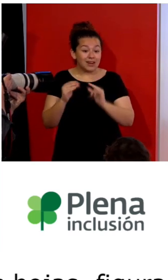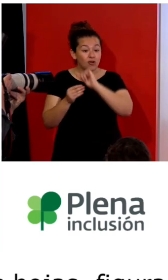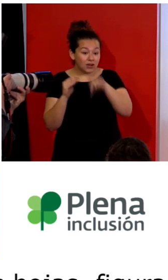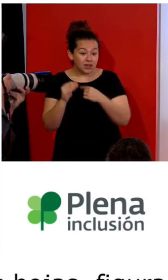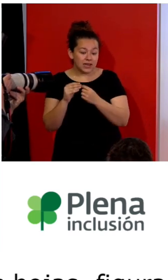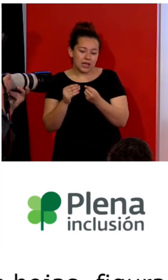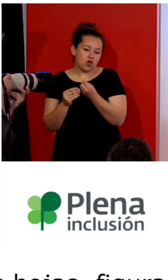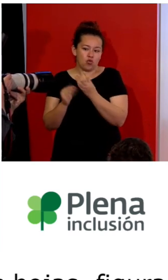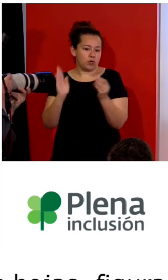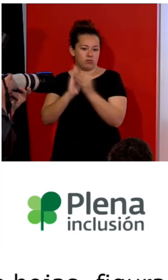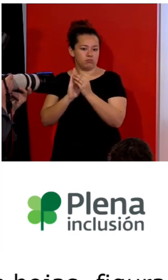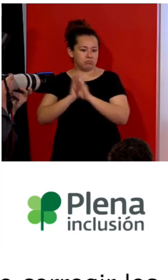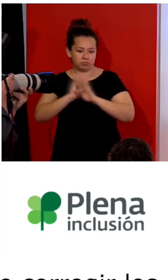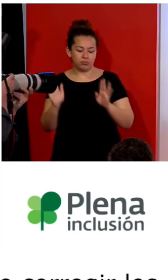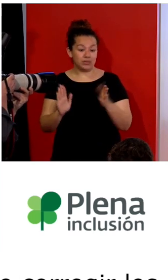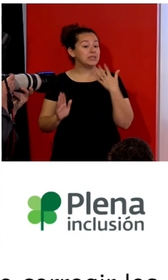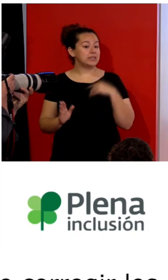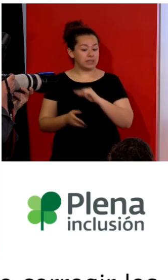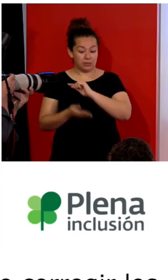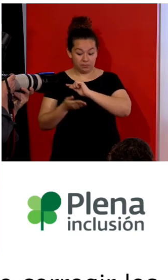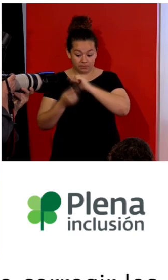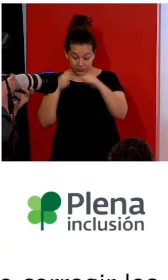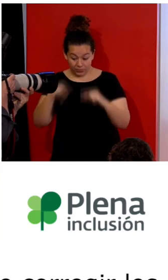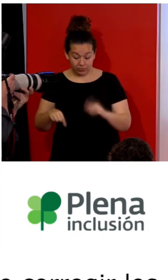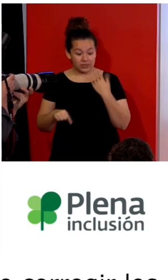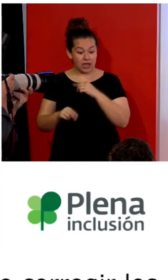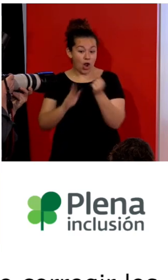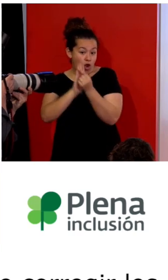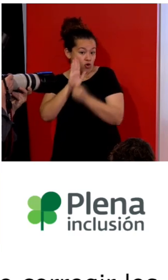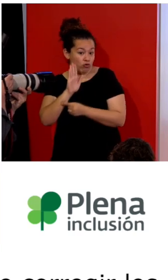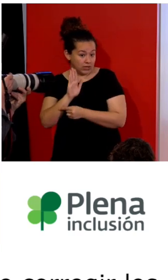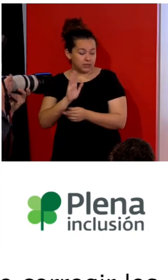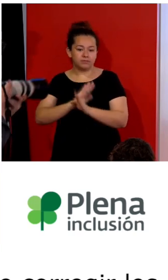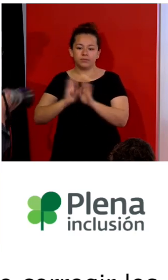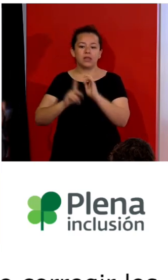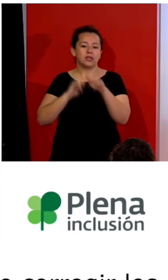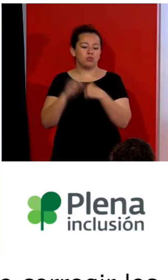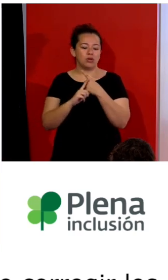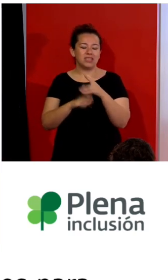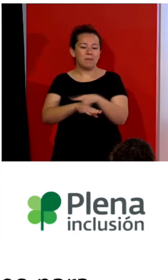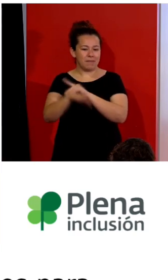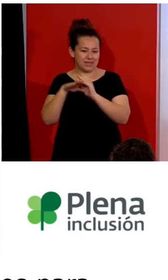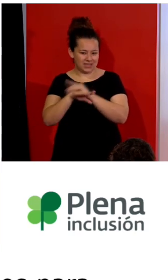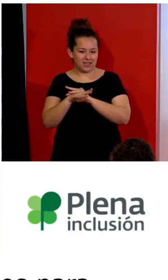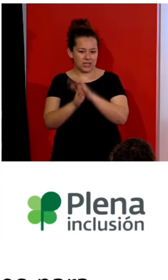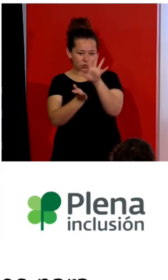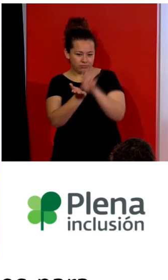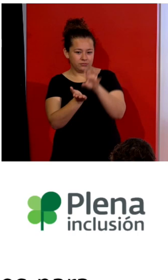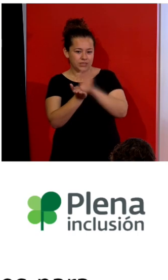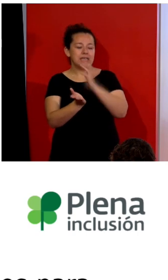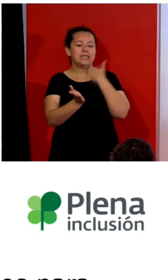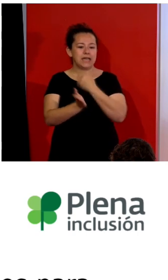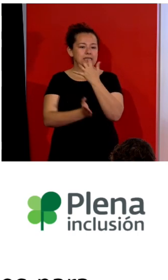orden. Una vez que se ha corregido y se han puesto las notas, se cruza con la base de datos y ya se publican las relaciones de